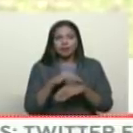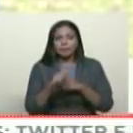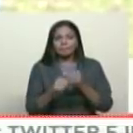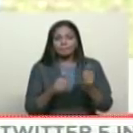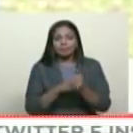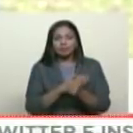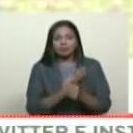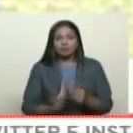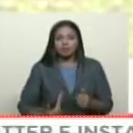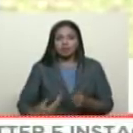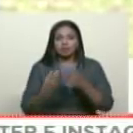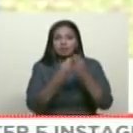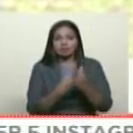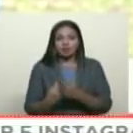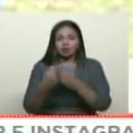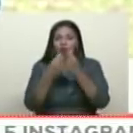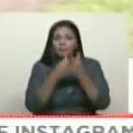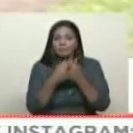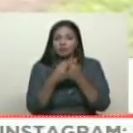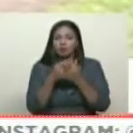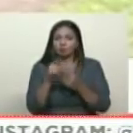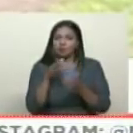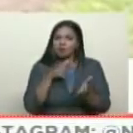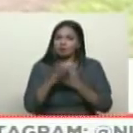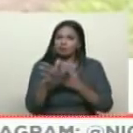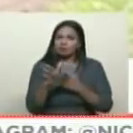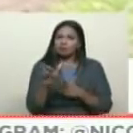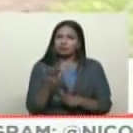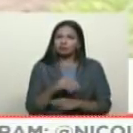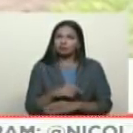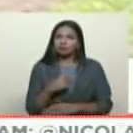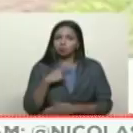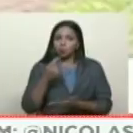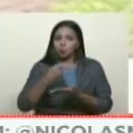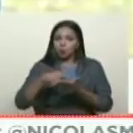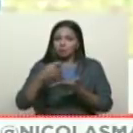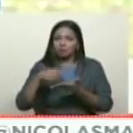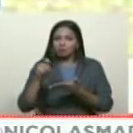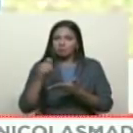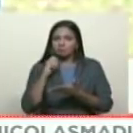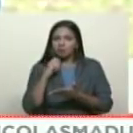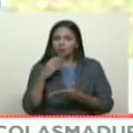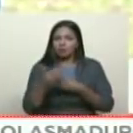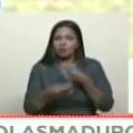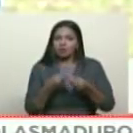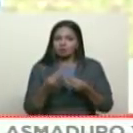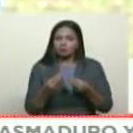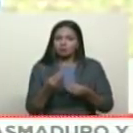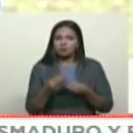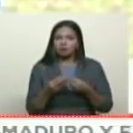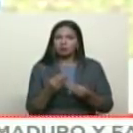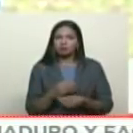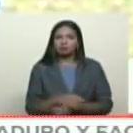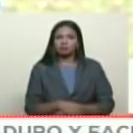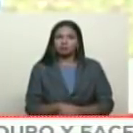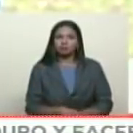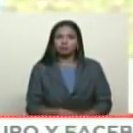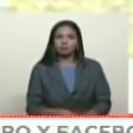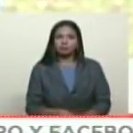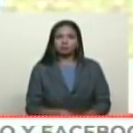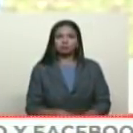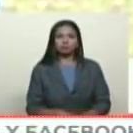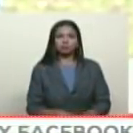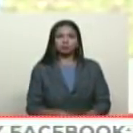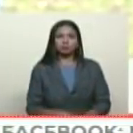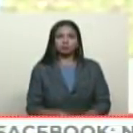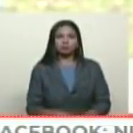vicepresidente de Economía y usted garantice. Yo voy a firmar, voy a proceder a